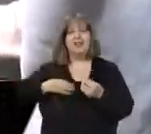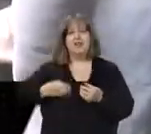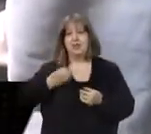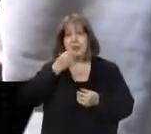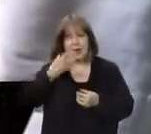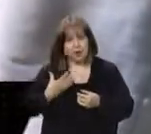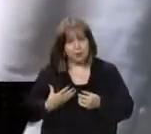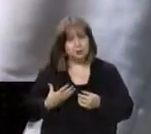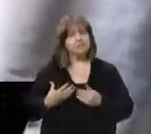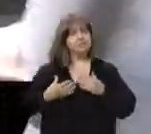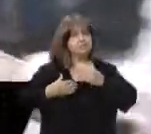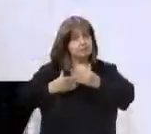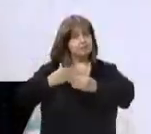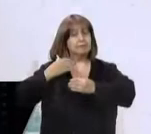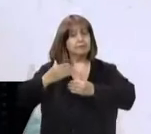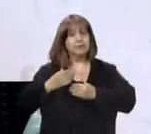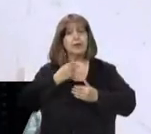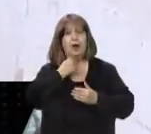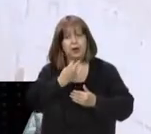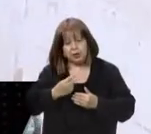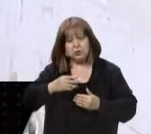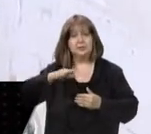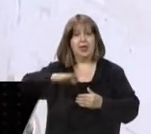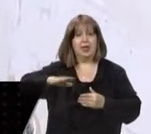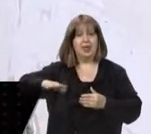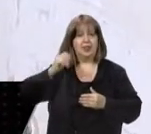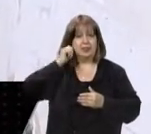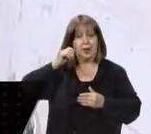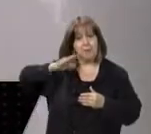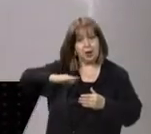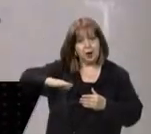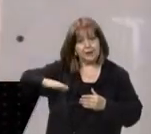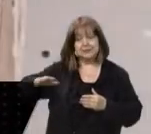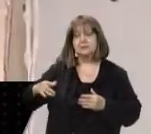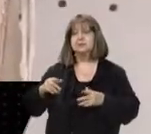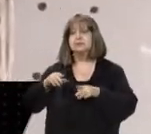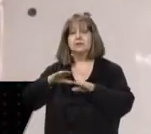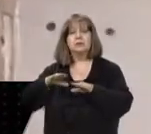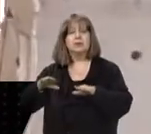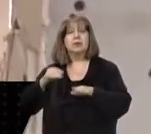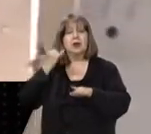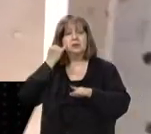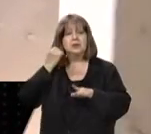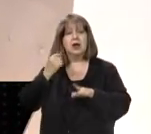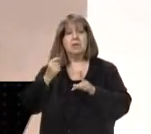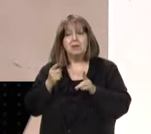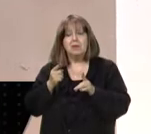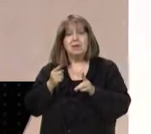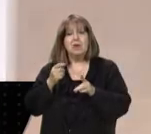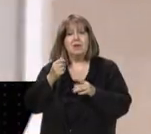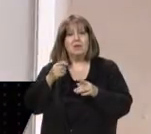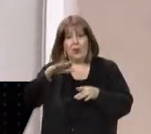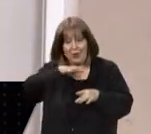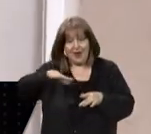con niños menores de edad, que aldeas vendría a